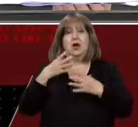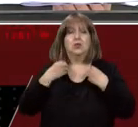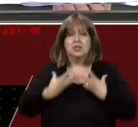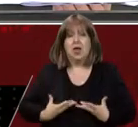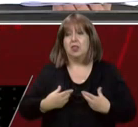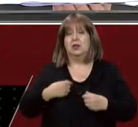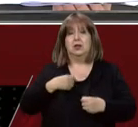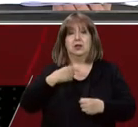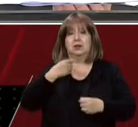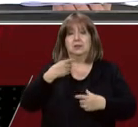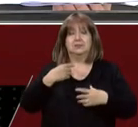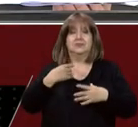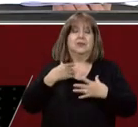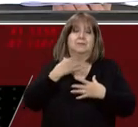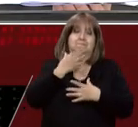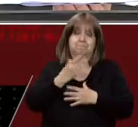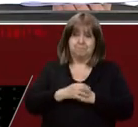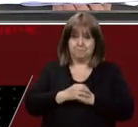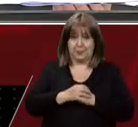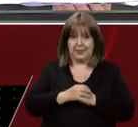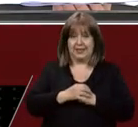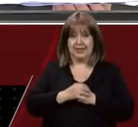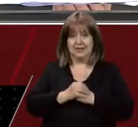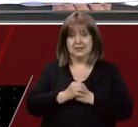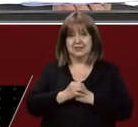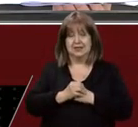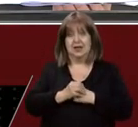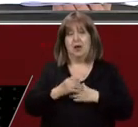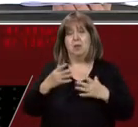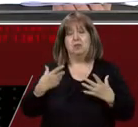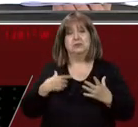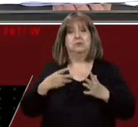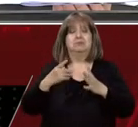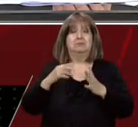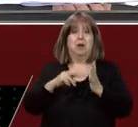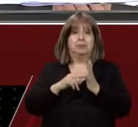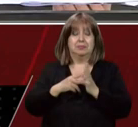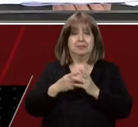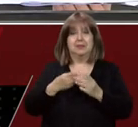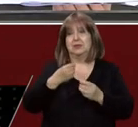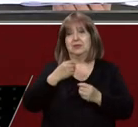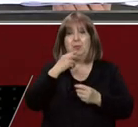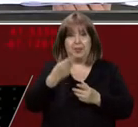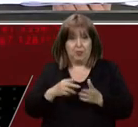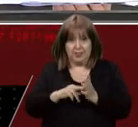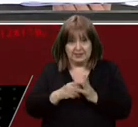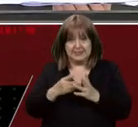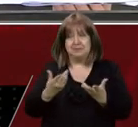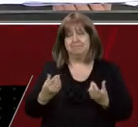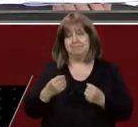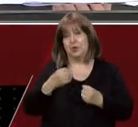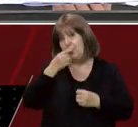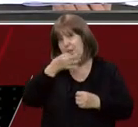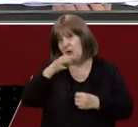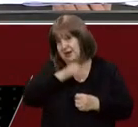que no podemos decirlo porque sabemos todo lo que voy a referirme, que es poder tener un conflicto con ellos mismos y no hay que repetir en los medios para que no se provoque un efecto